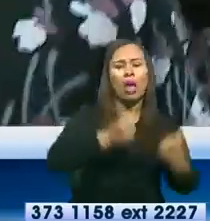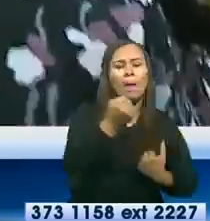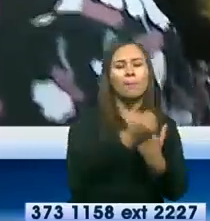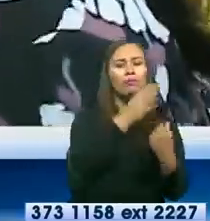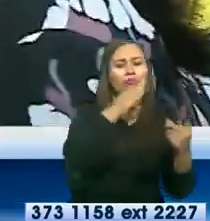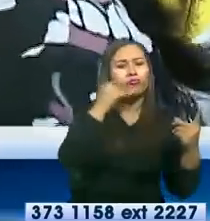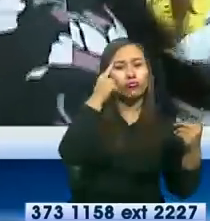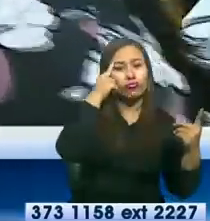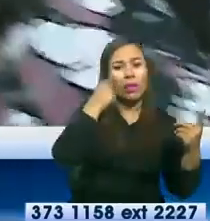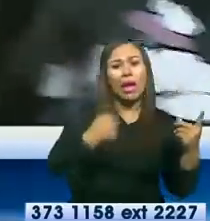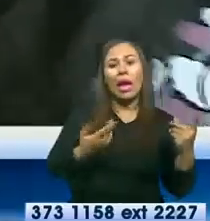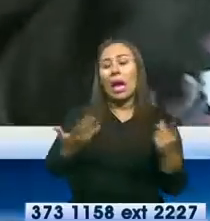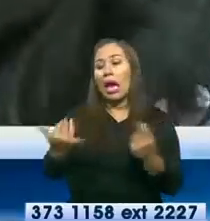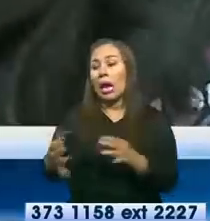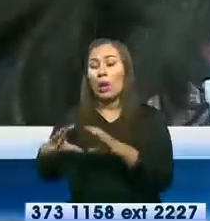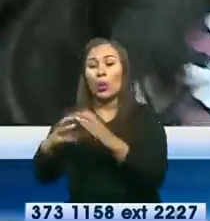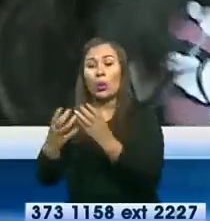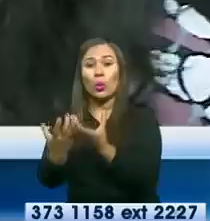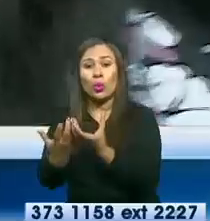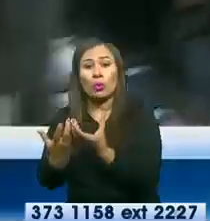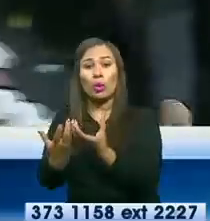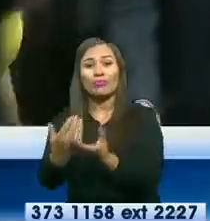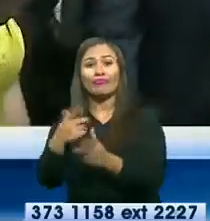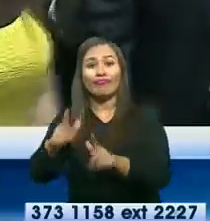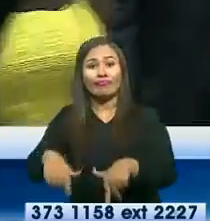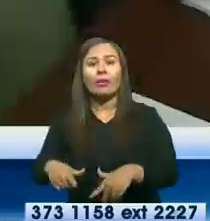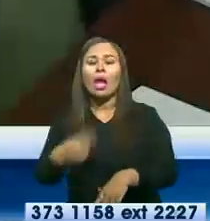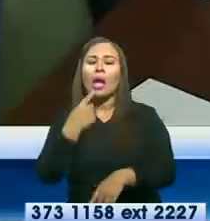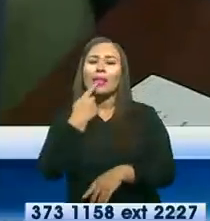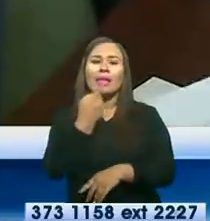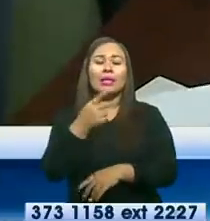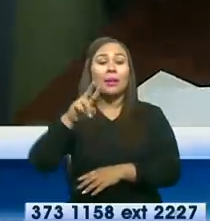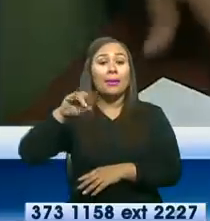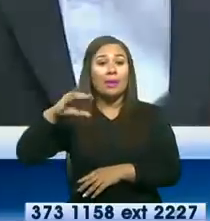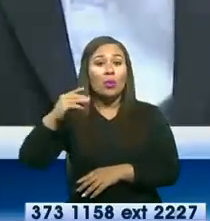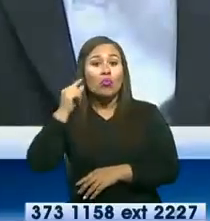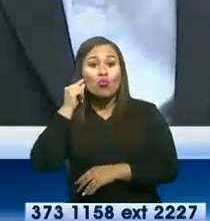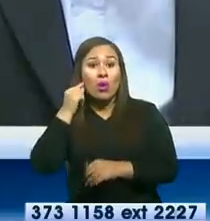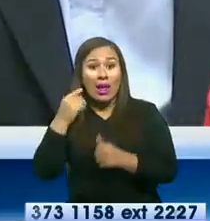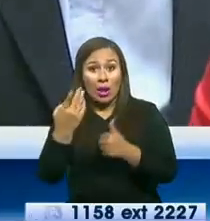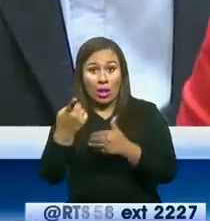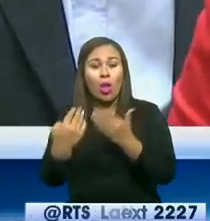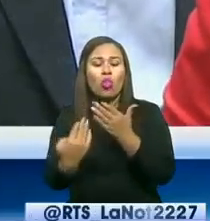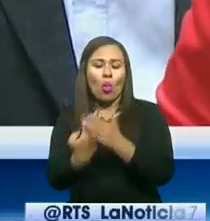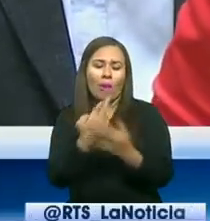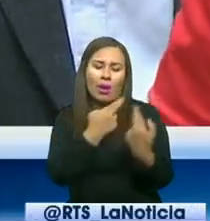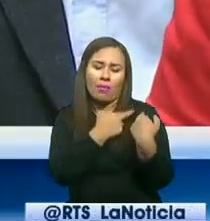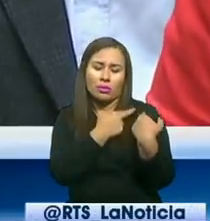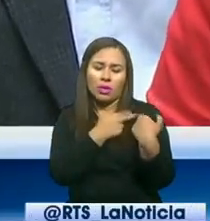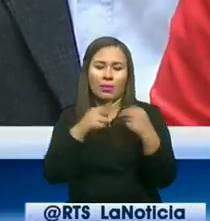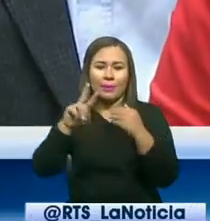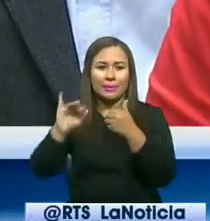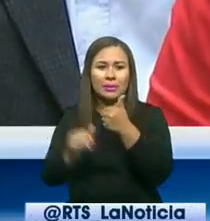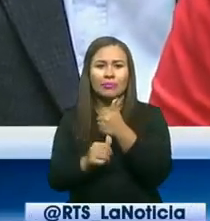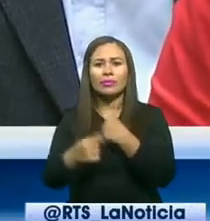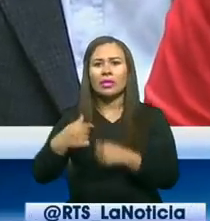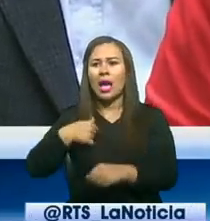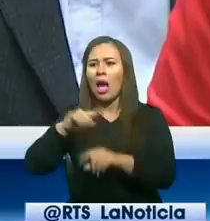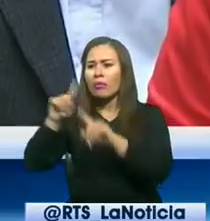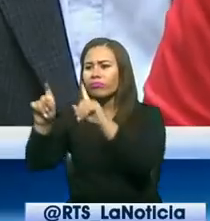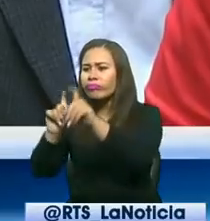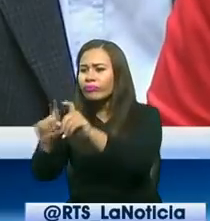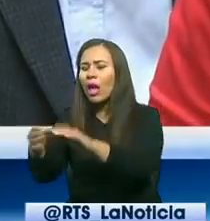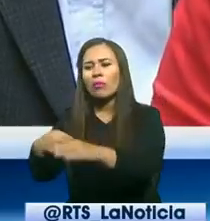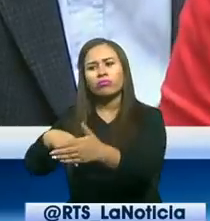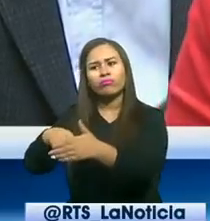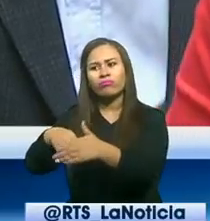como vicepresidenta encargada. Vicuña señaló que la consulta es la respuesta política frente a la corrupción y a la necesidad